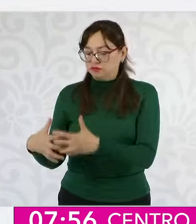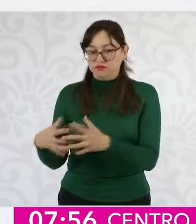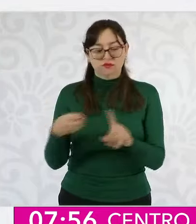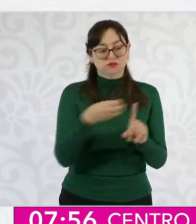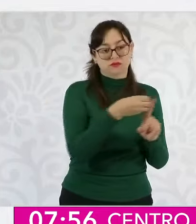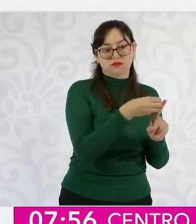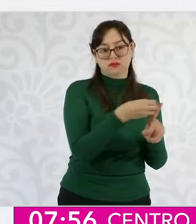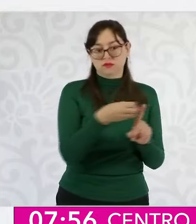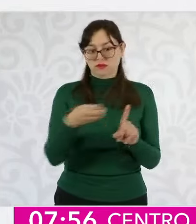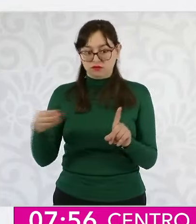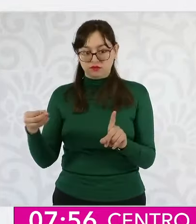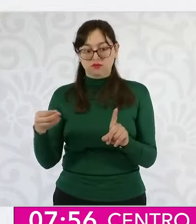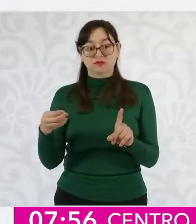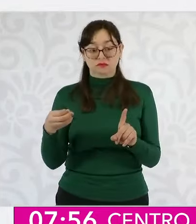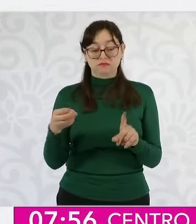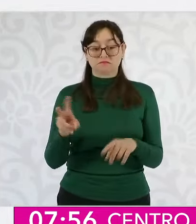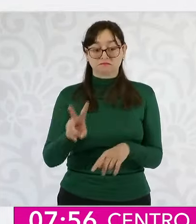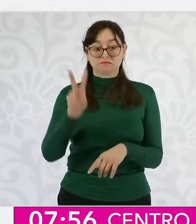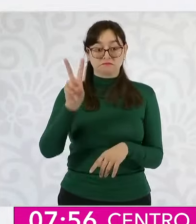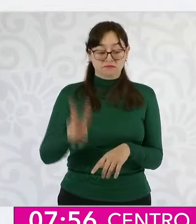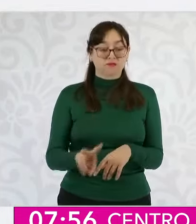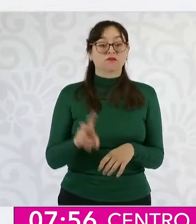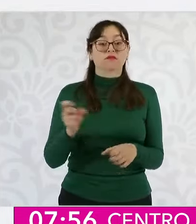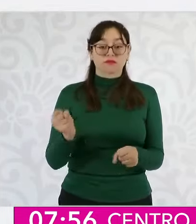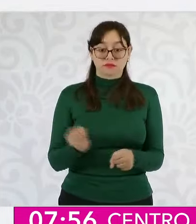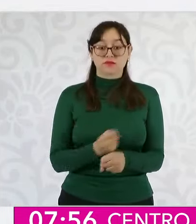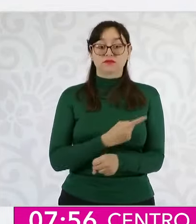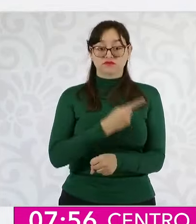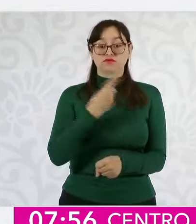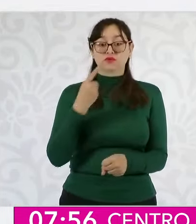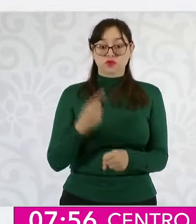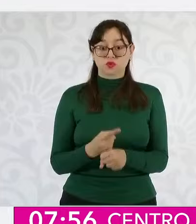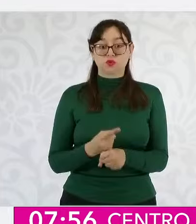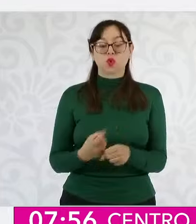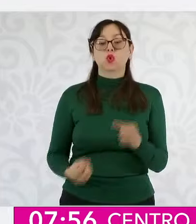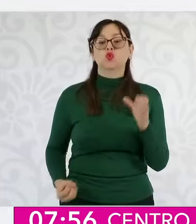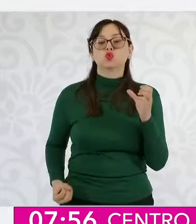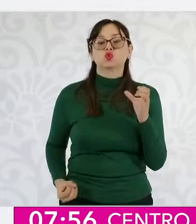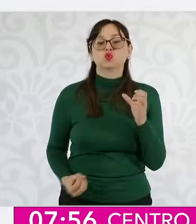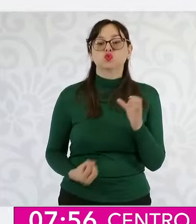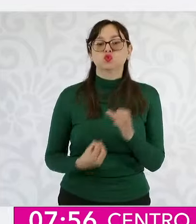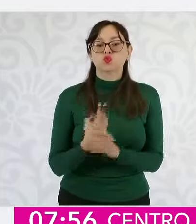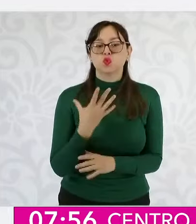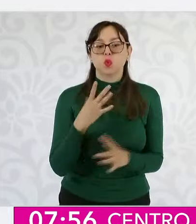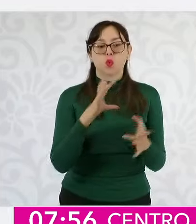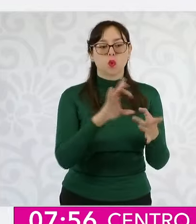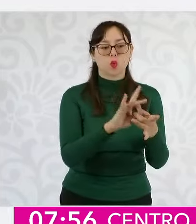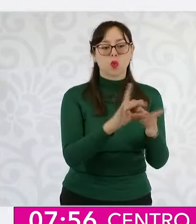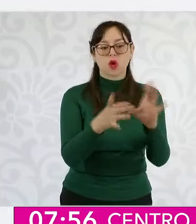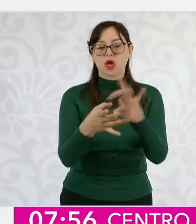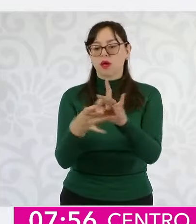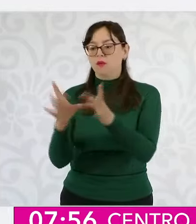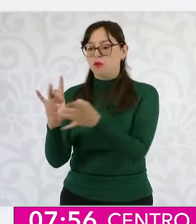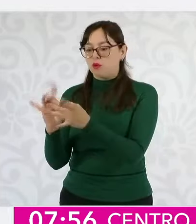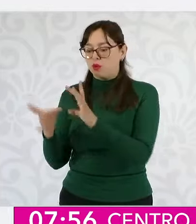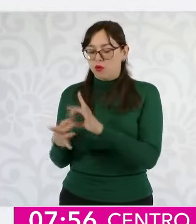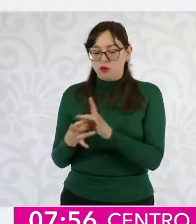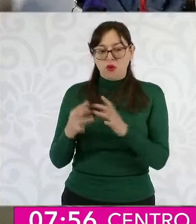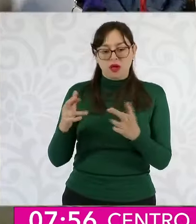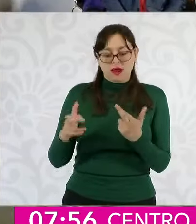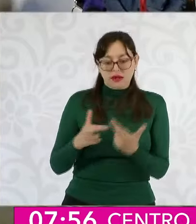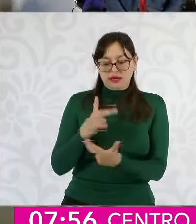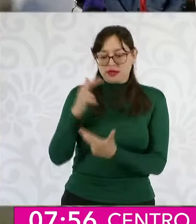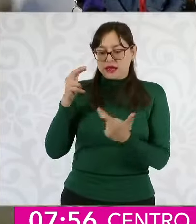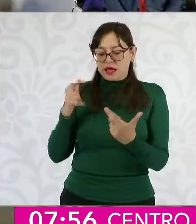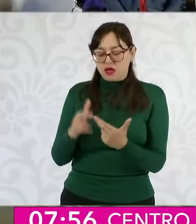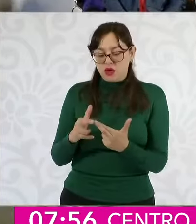una gran oportunidad la nueva forma de globalización entendida como regionalización, donde el